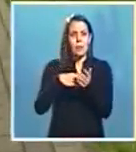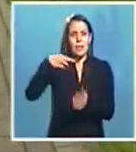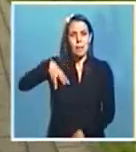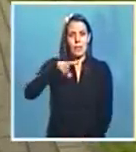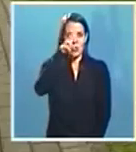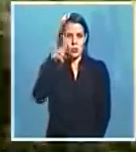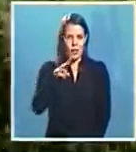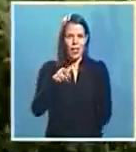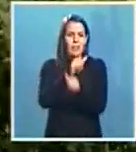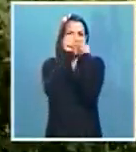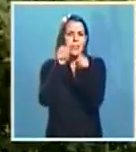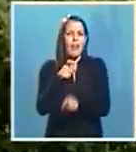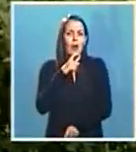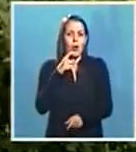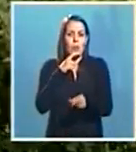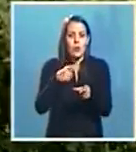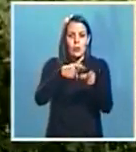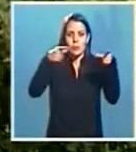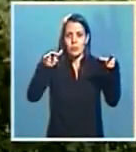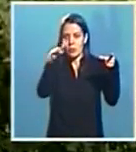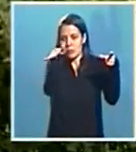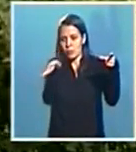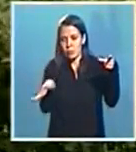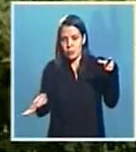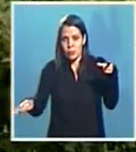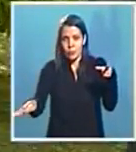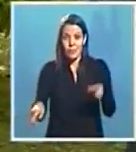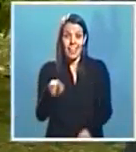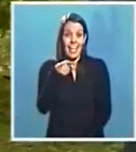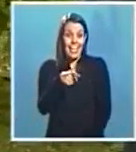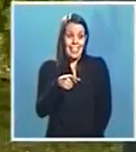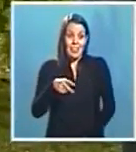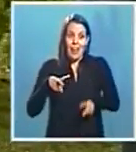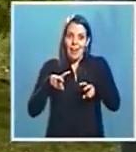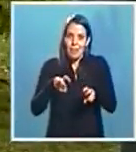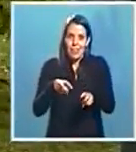alargado e conta cunha pendente que principia na rúa Pablo Iglesias. Eso, desde o primer momento,